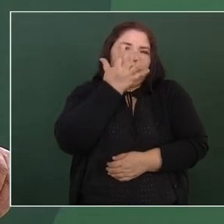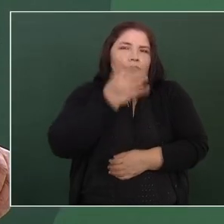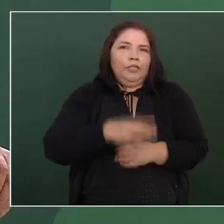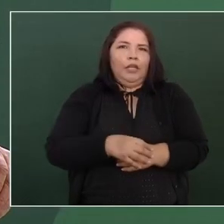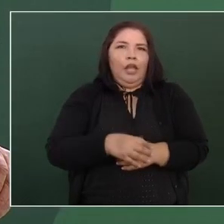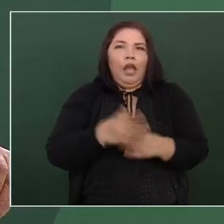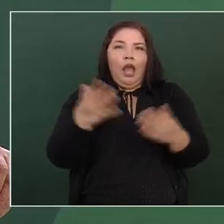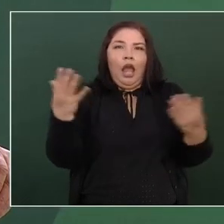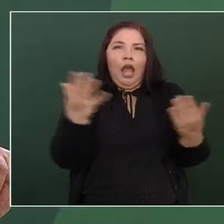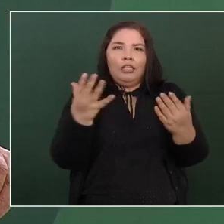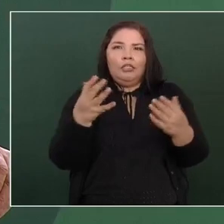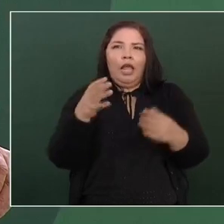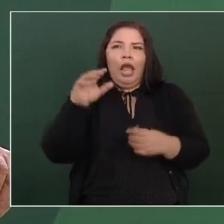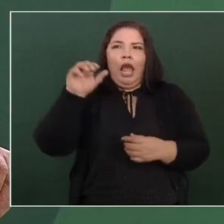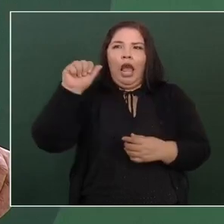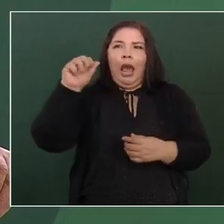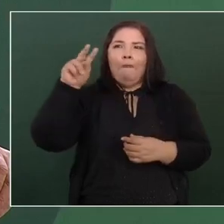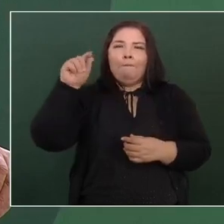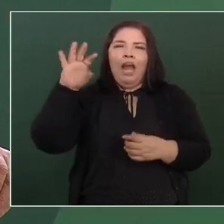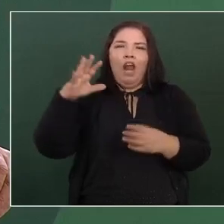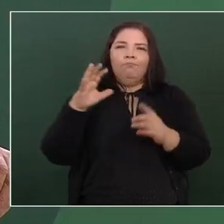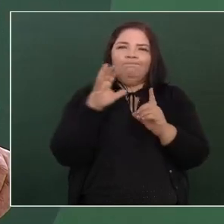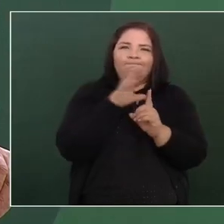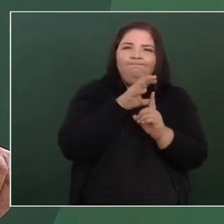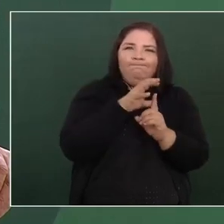se amparan